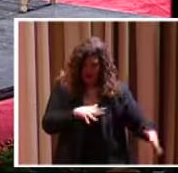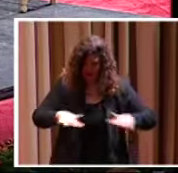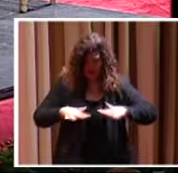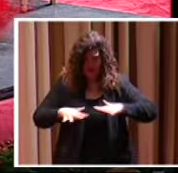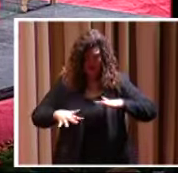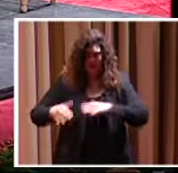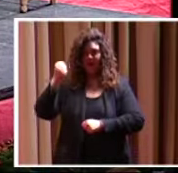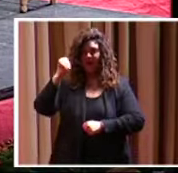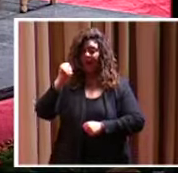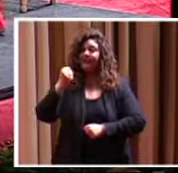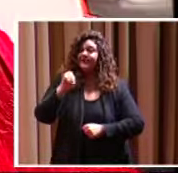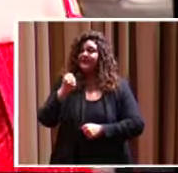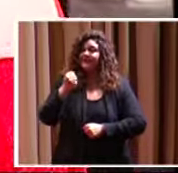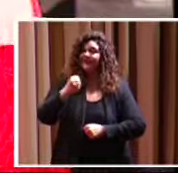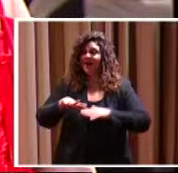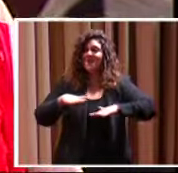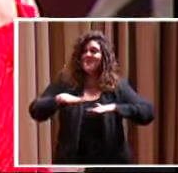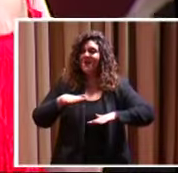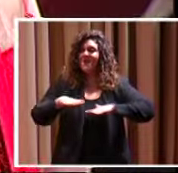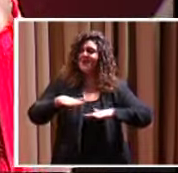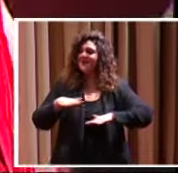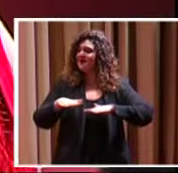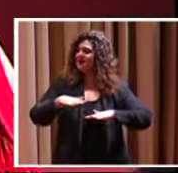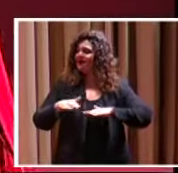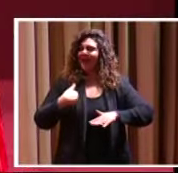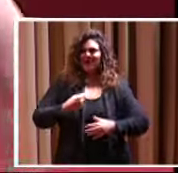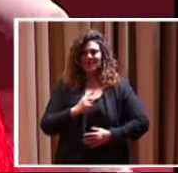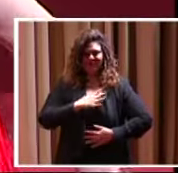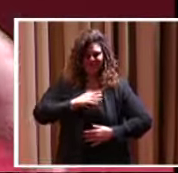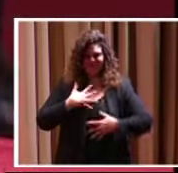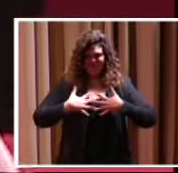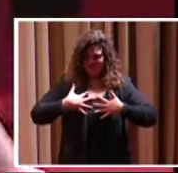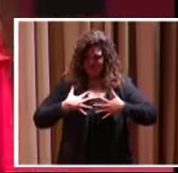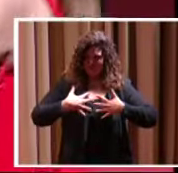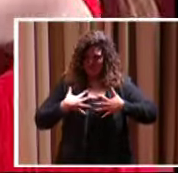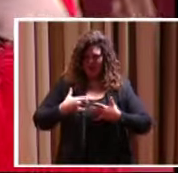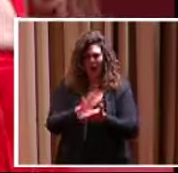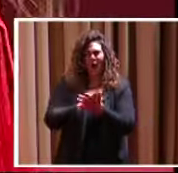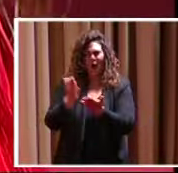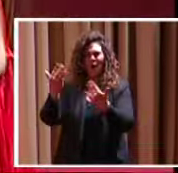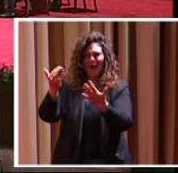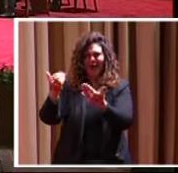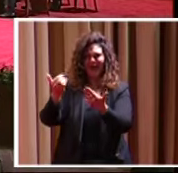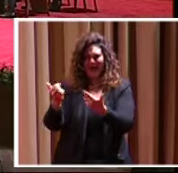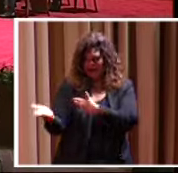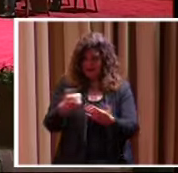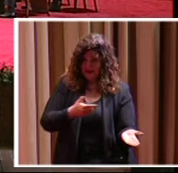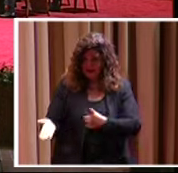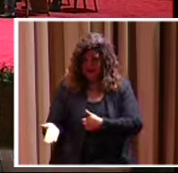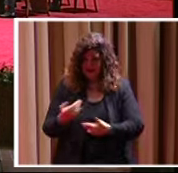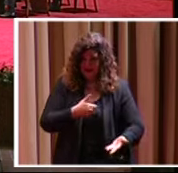movimiento hace que se refleje lo que llevo dentro. Ay, no lo voles que toma tu la chiquitiquita que dame